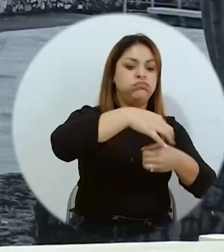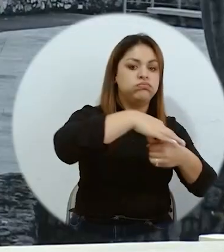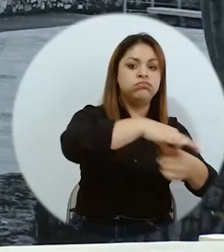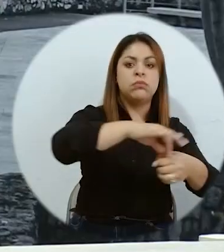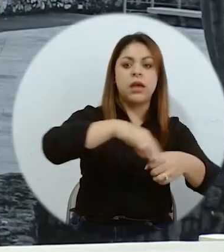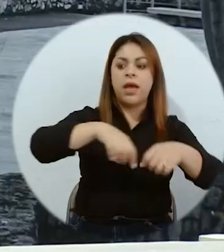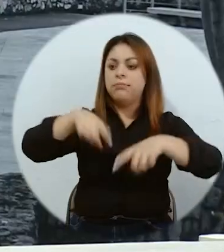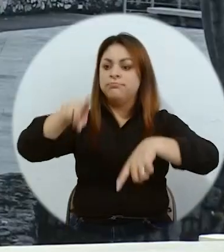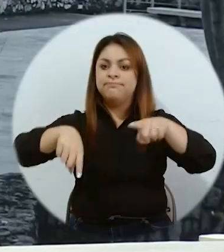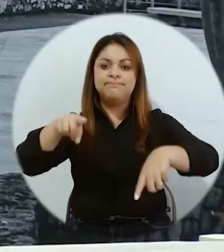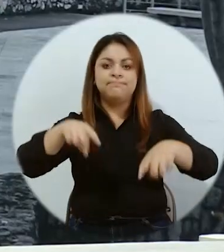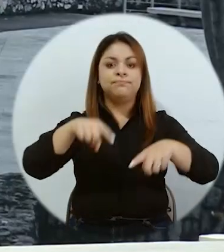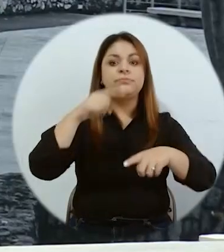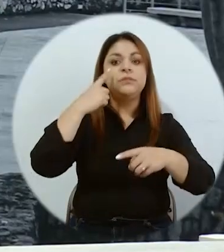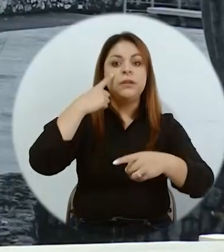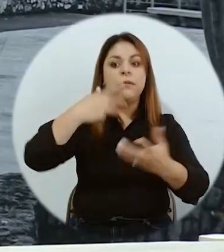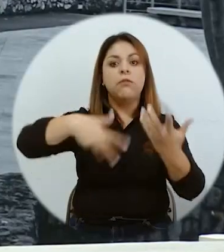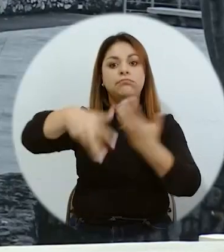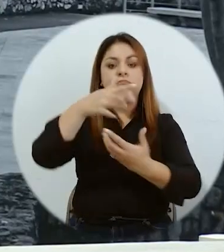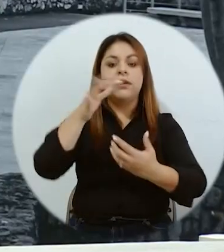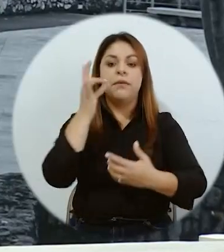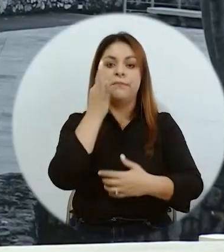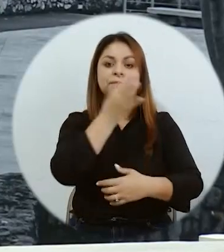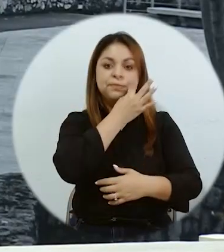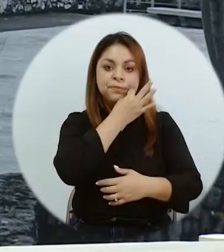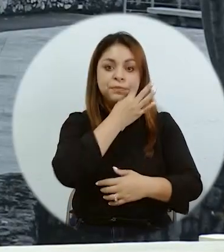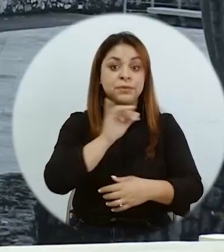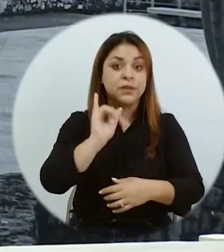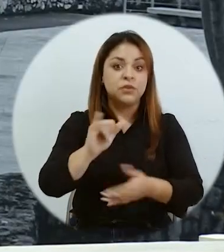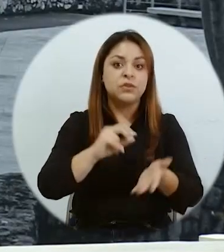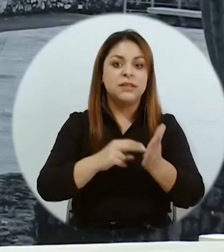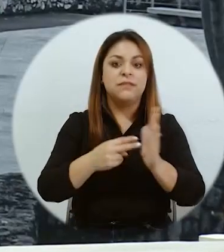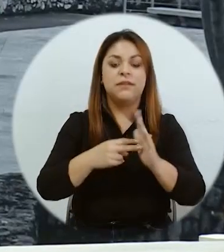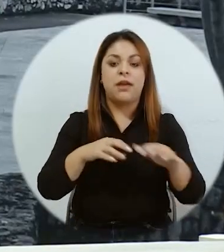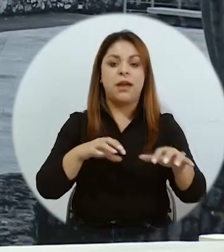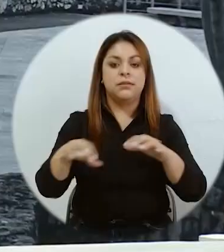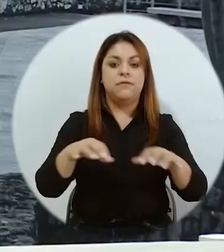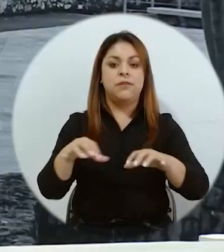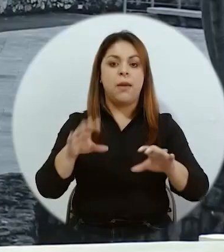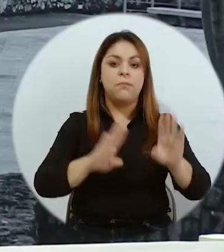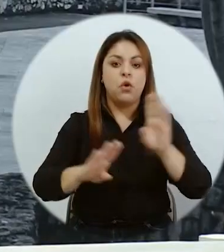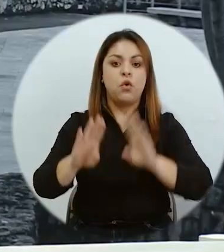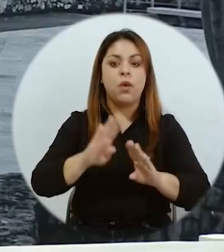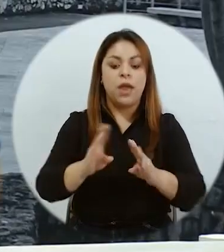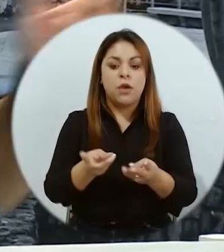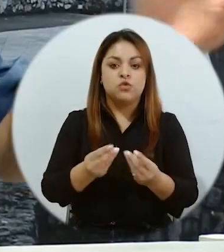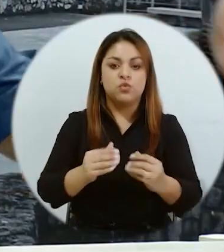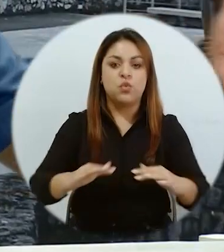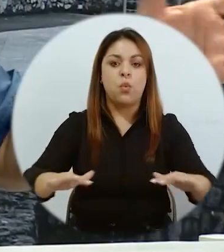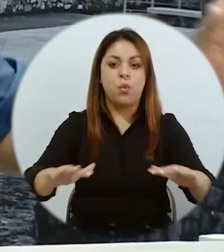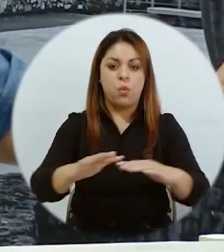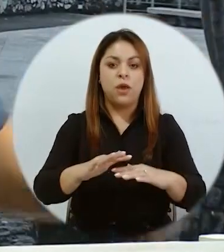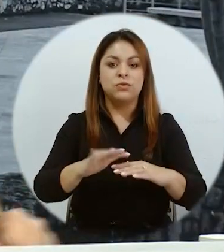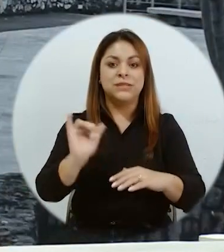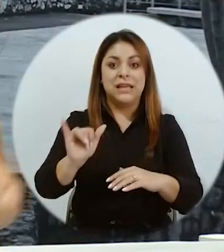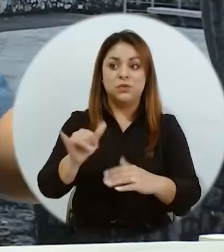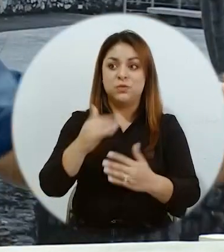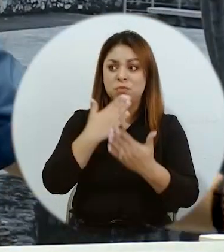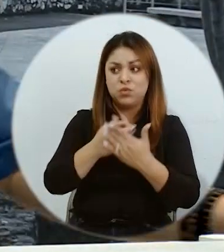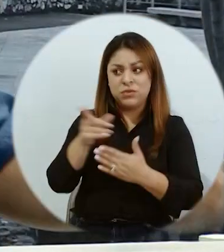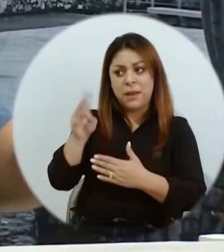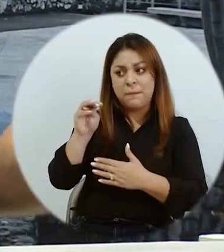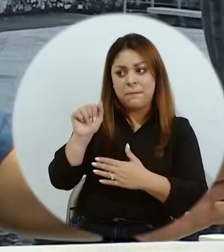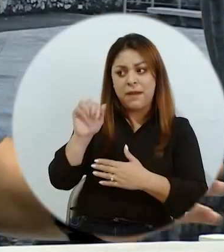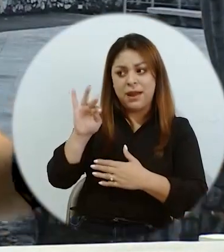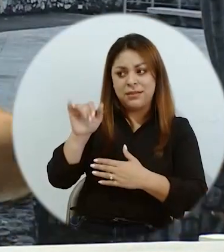esos ciclos de biodiversidad funcional dentro de la finca. Estamos hablando de que haya actividad biológica en los suelos para que tengan, eso Marta lo puede abordar